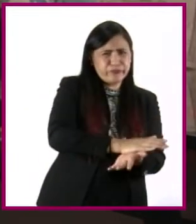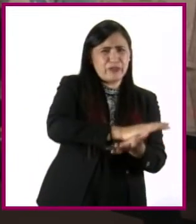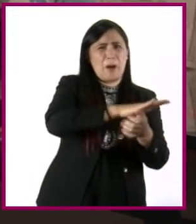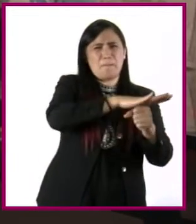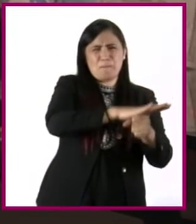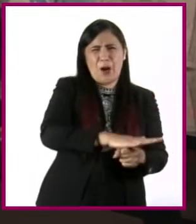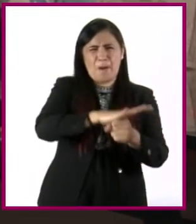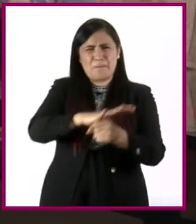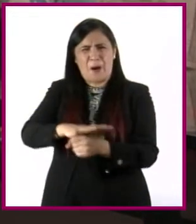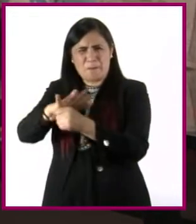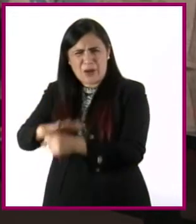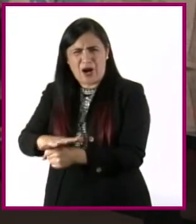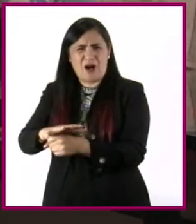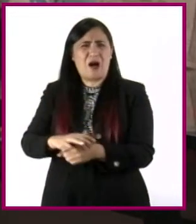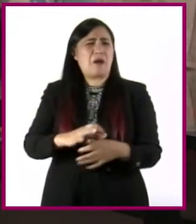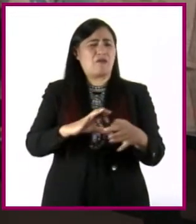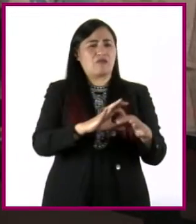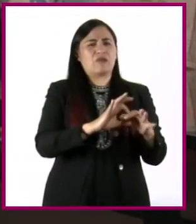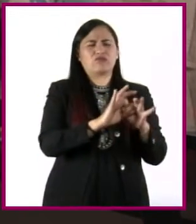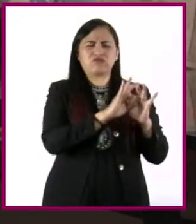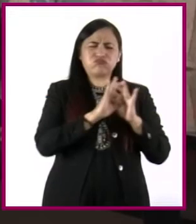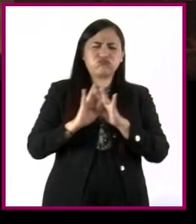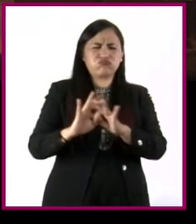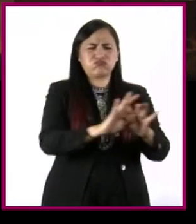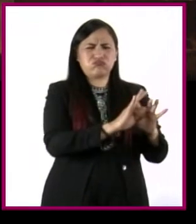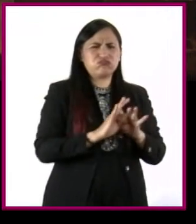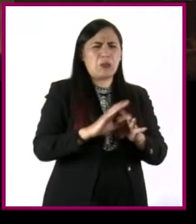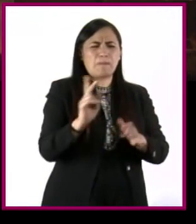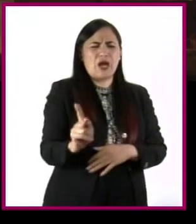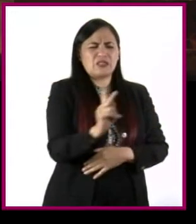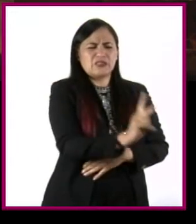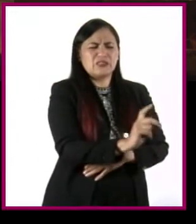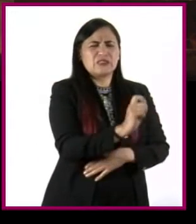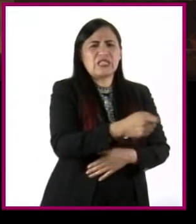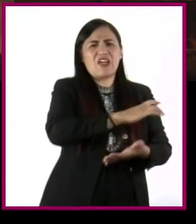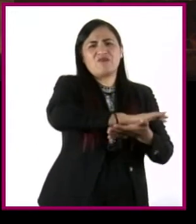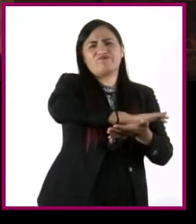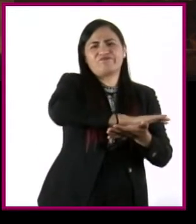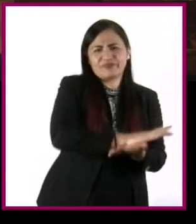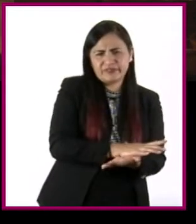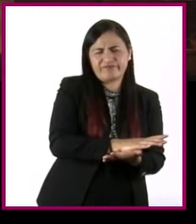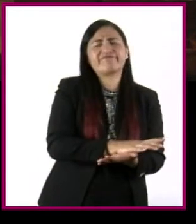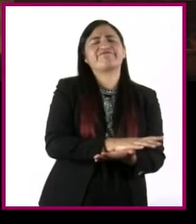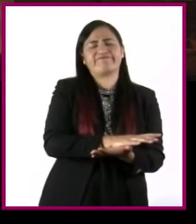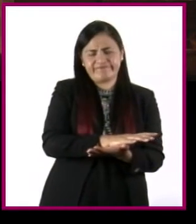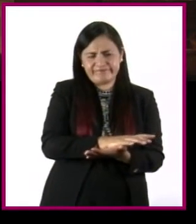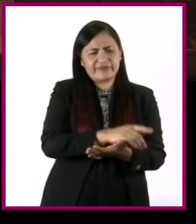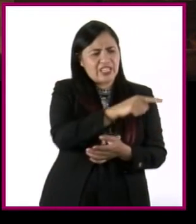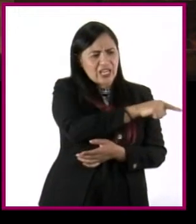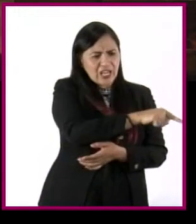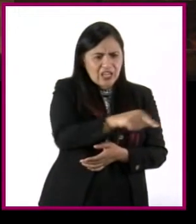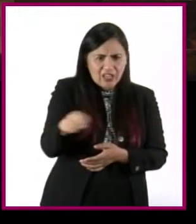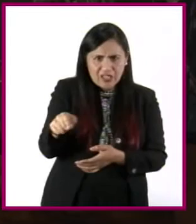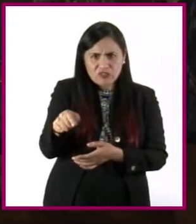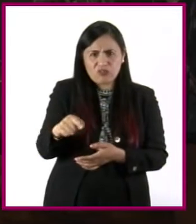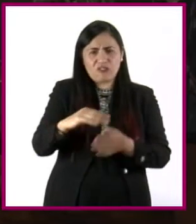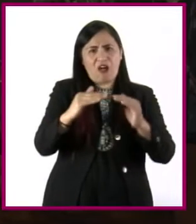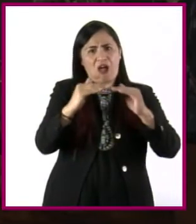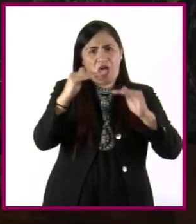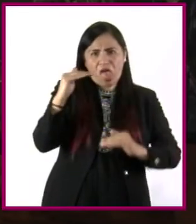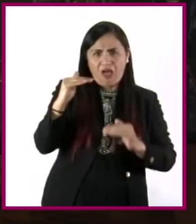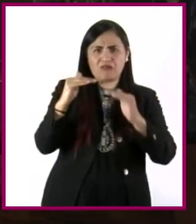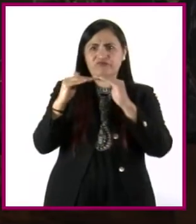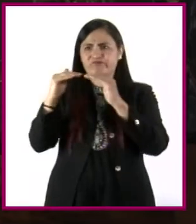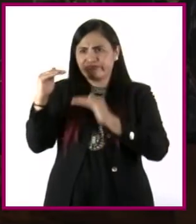una cosa terrible: la discriminación. Se trata de reconocer los puntos en común de todas las desigualdades que